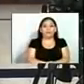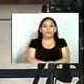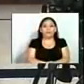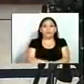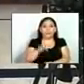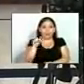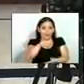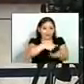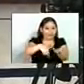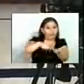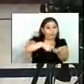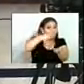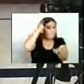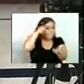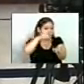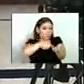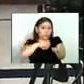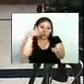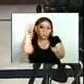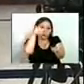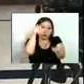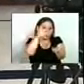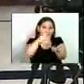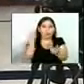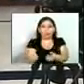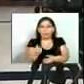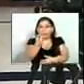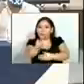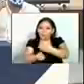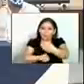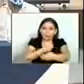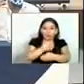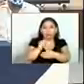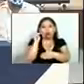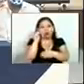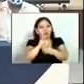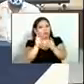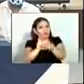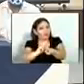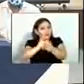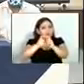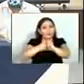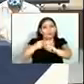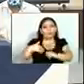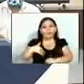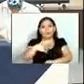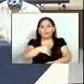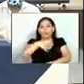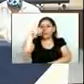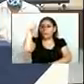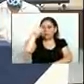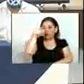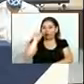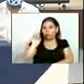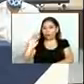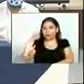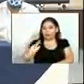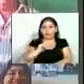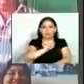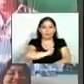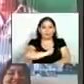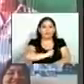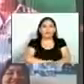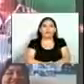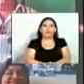Capacitar a los docentes En las nuevas tecnologías Es la apuesta Del plan de modernización De la educación Que está ejecutando La cartera de este